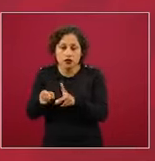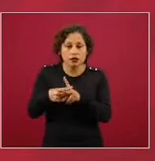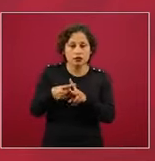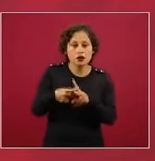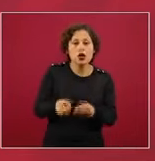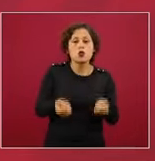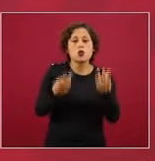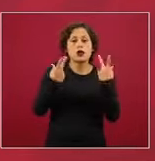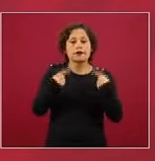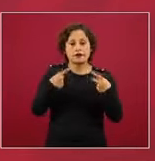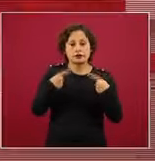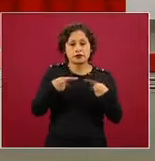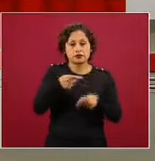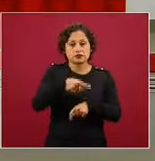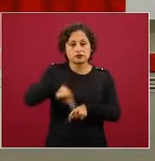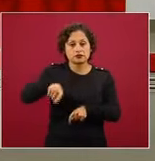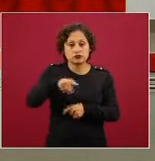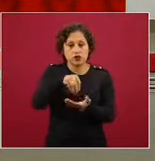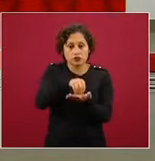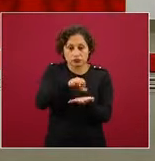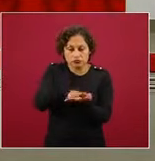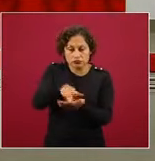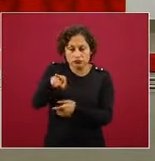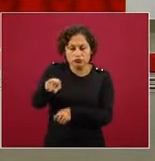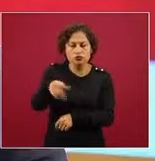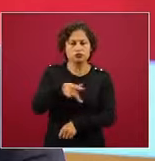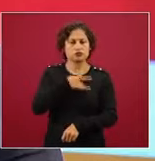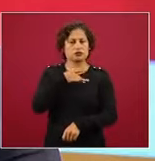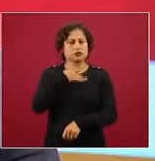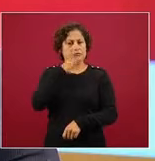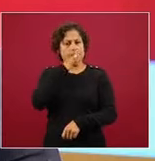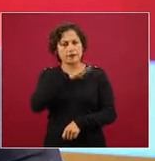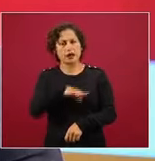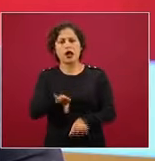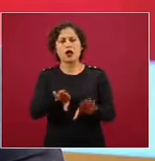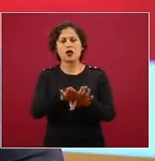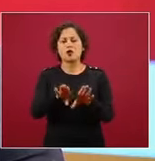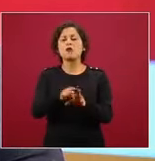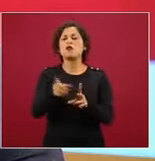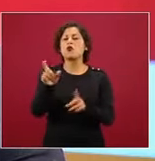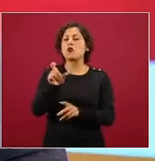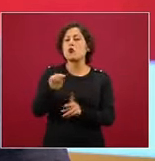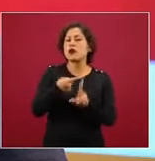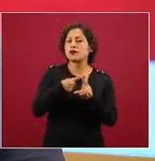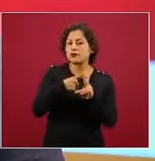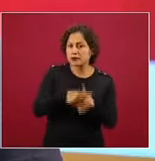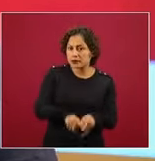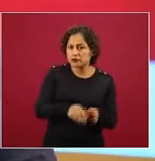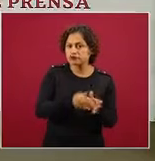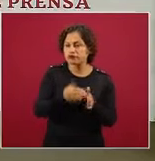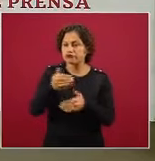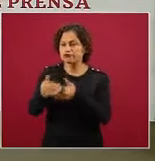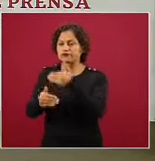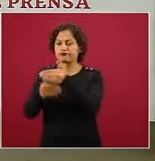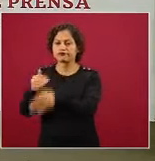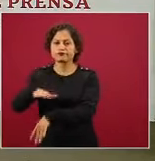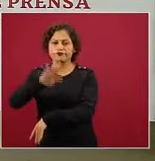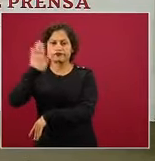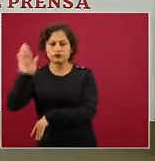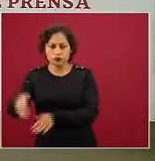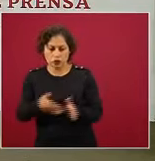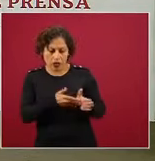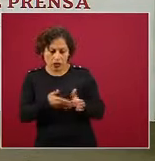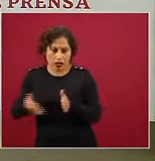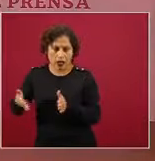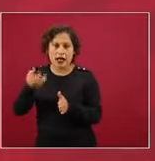de riesgo, las causas que llevan a una persona que enferma de COVID-19 a fallecer, y entonces poder implementar acciones en los